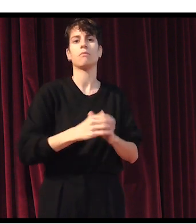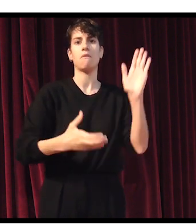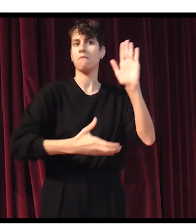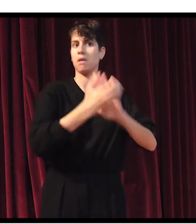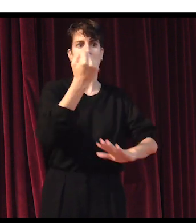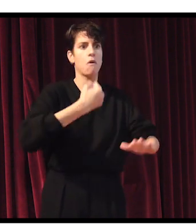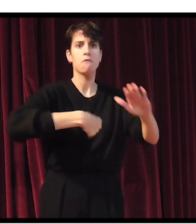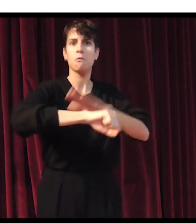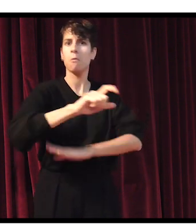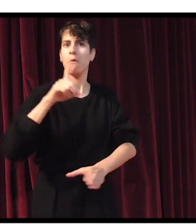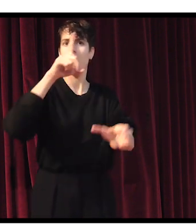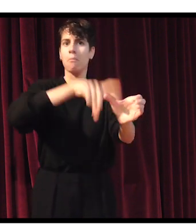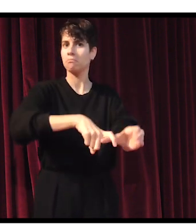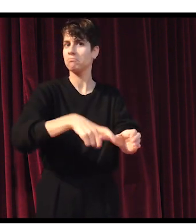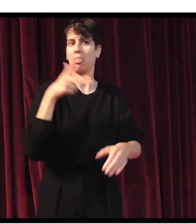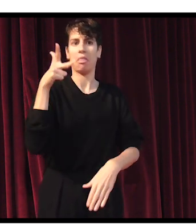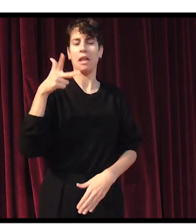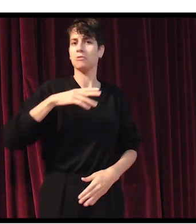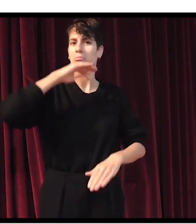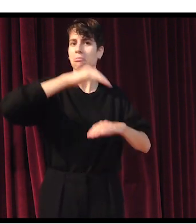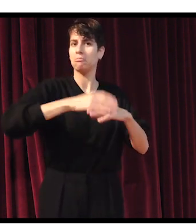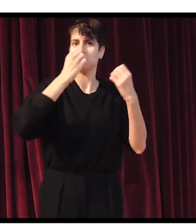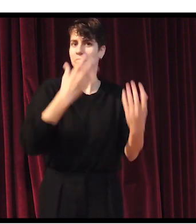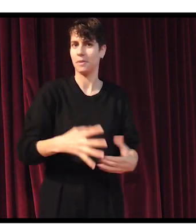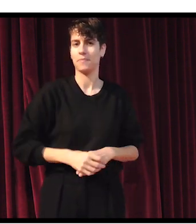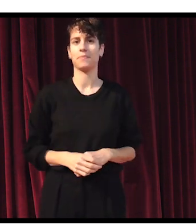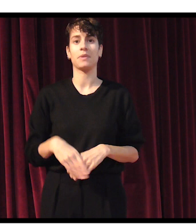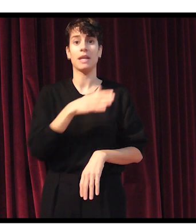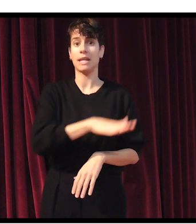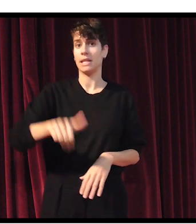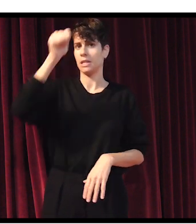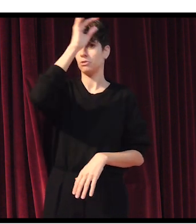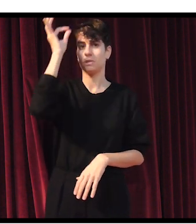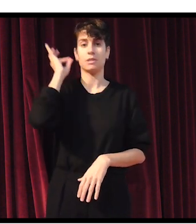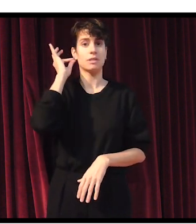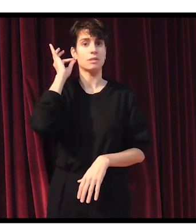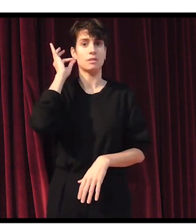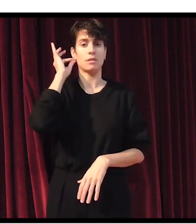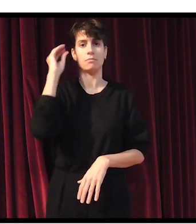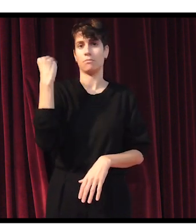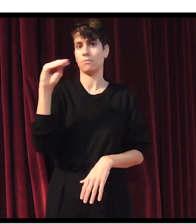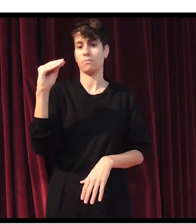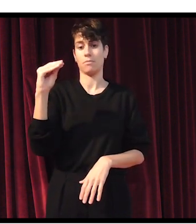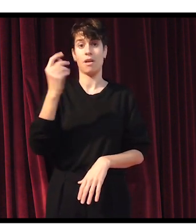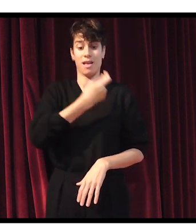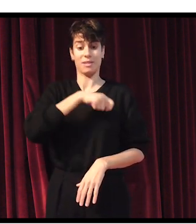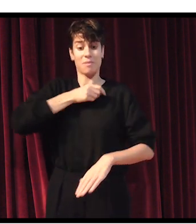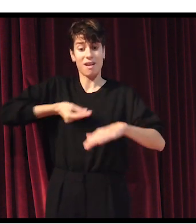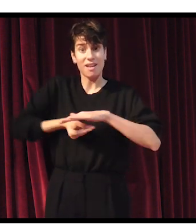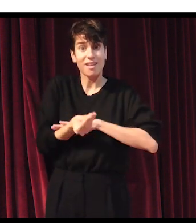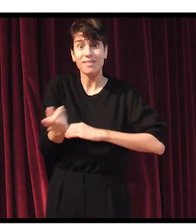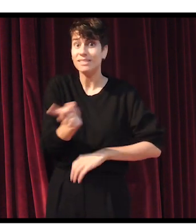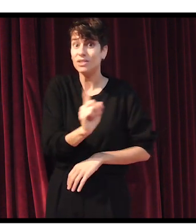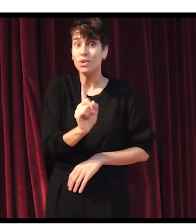las garantías. En el caso de los niños, niñas y adolescentes no nacidos en territorio español, la cosa se complica y